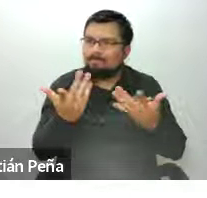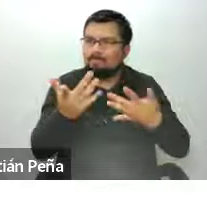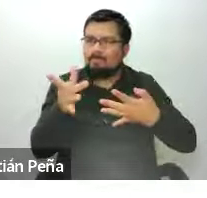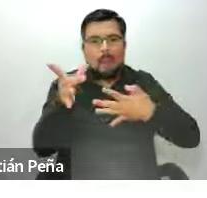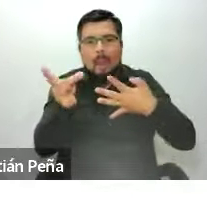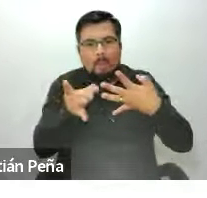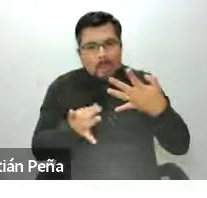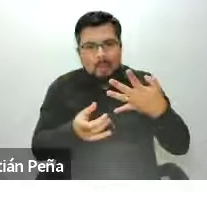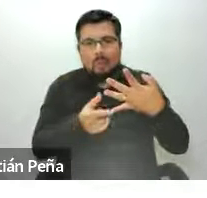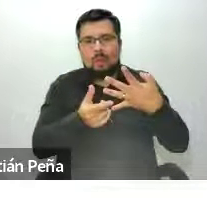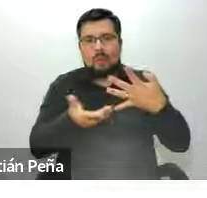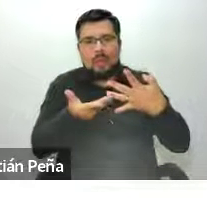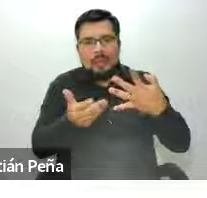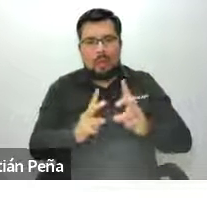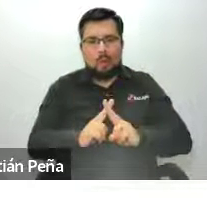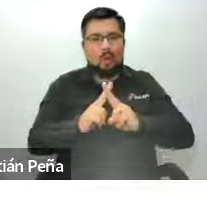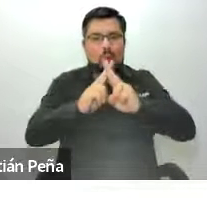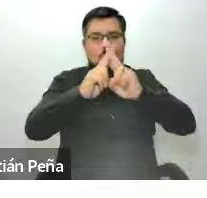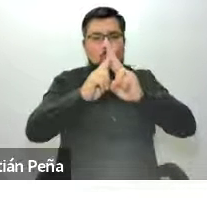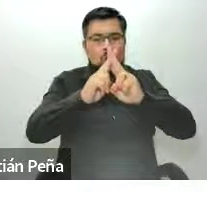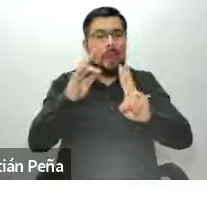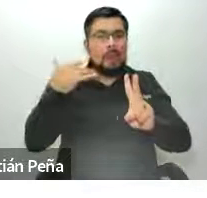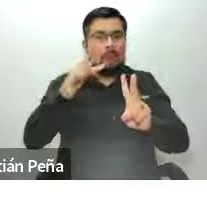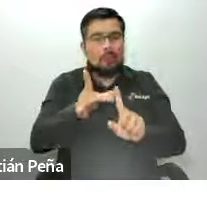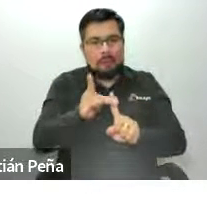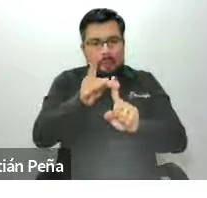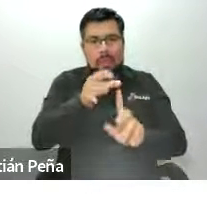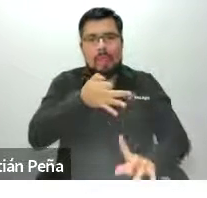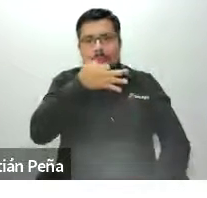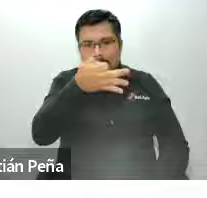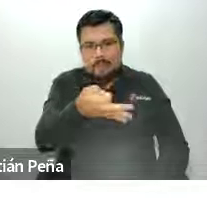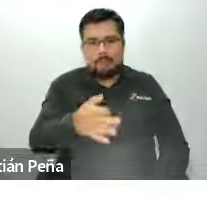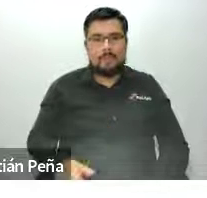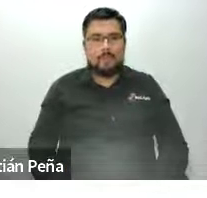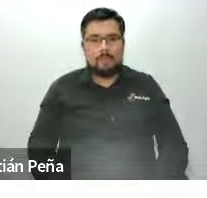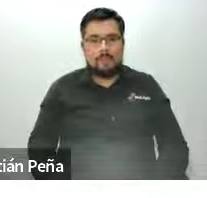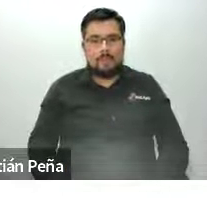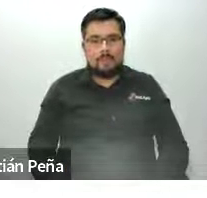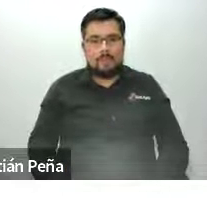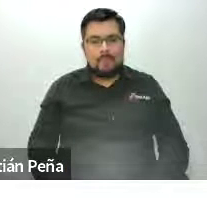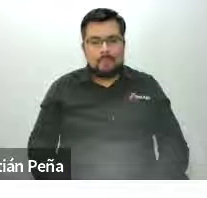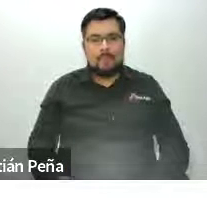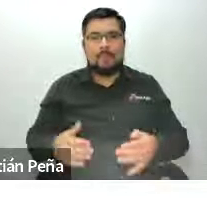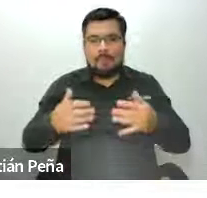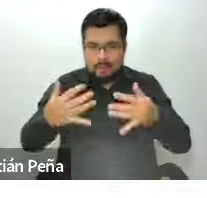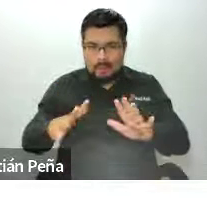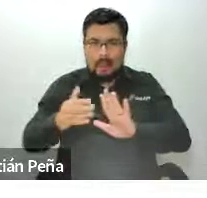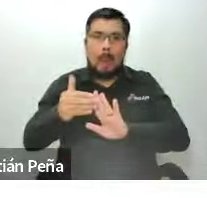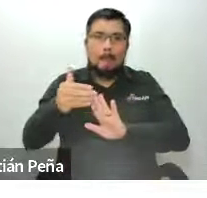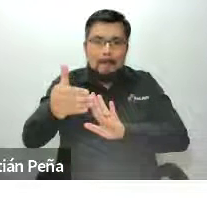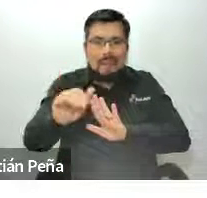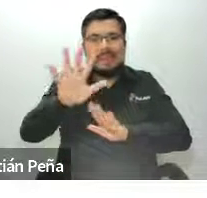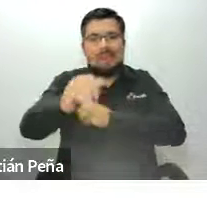destacar, ¿no? Allá más de 5 años, ¿no es cierto?, de su publicación, ¿no?, de este